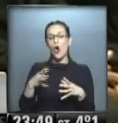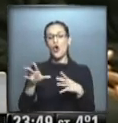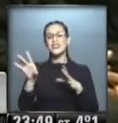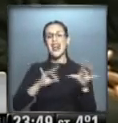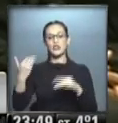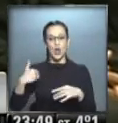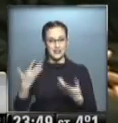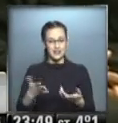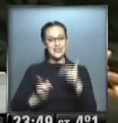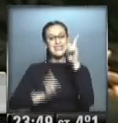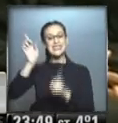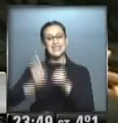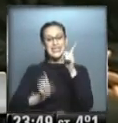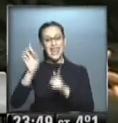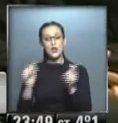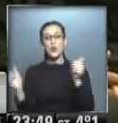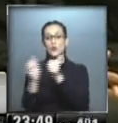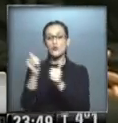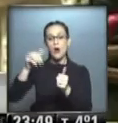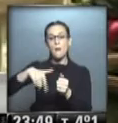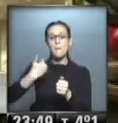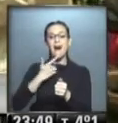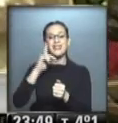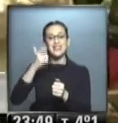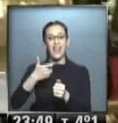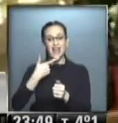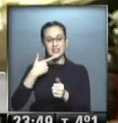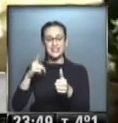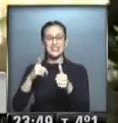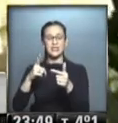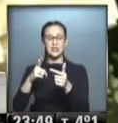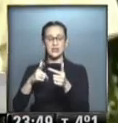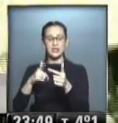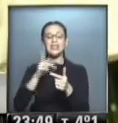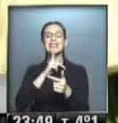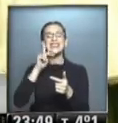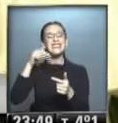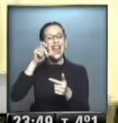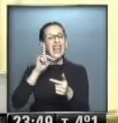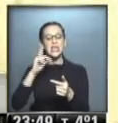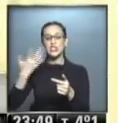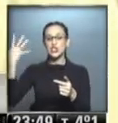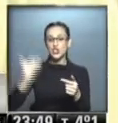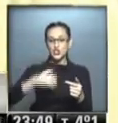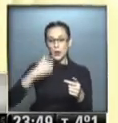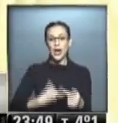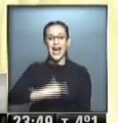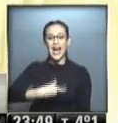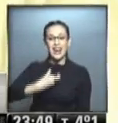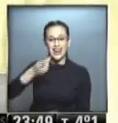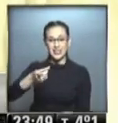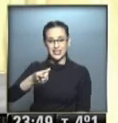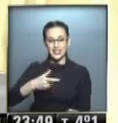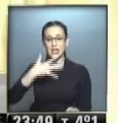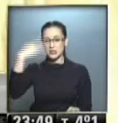que Marcelo Tinelli le llevó, junto con Matías Lamens, ¿sí? Presidente y vicepresidente de San Lorenzo, el carnet de vitalicio y que le pidieron por el